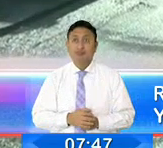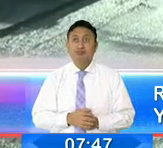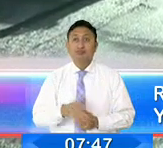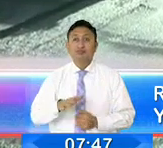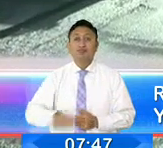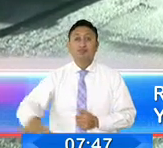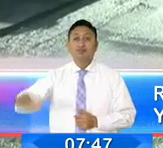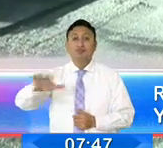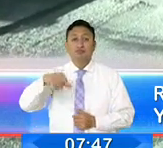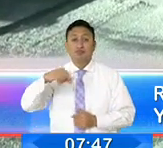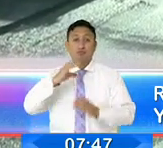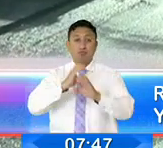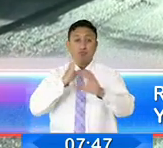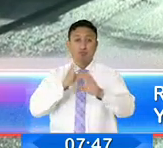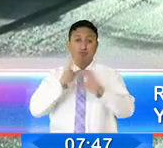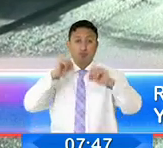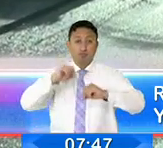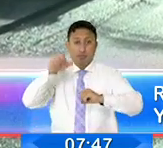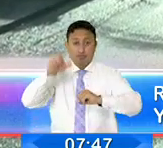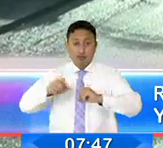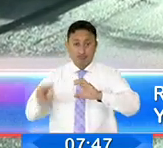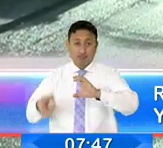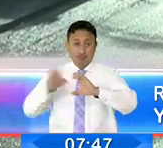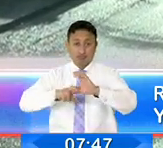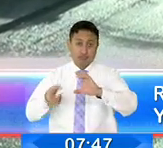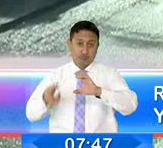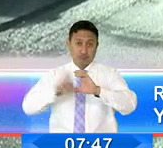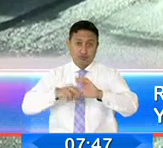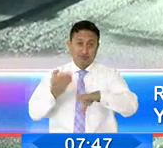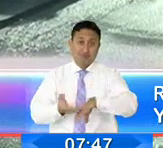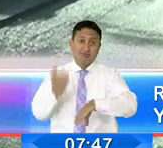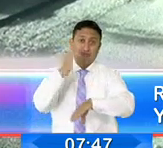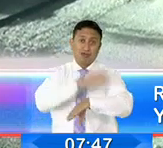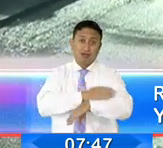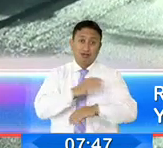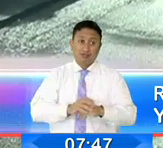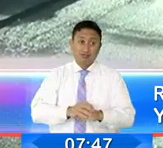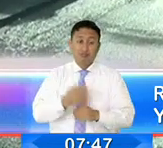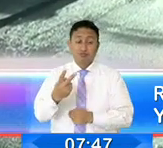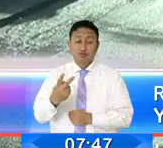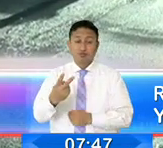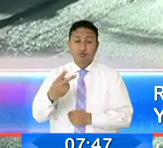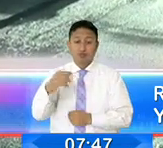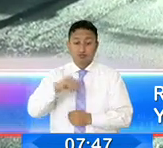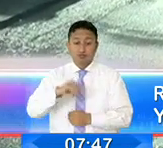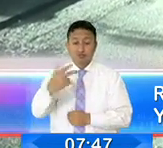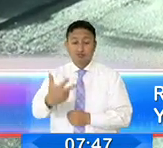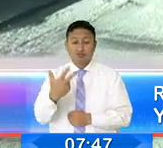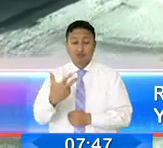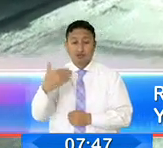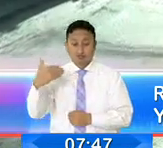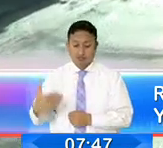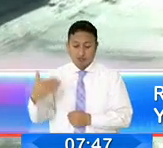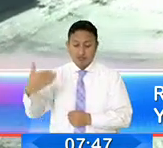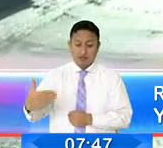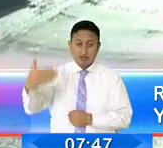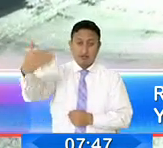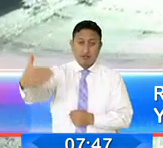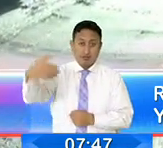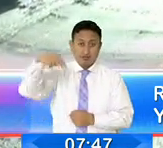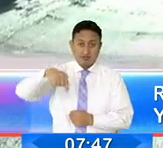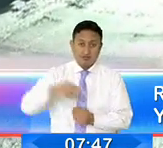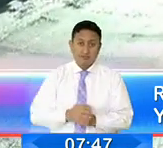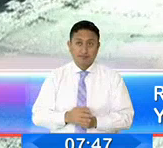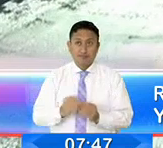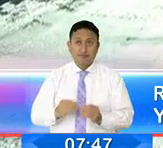espacios para que los buses puedan recoger a los pasajeros. Antes solo habían dos bahías, ahora existen tres bahías, aumentando la